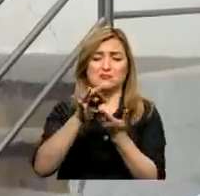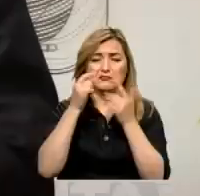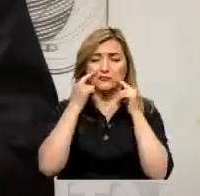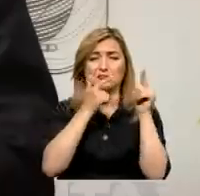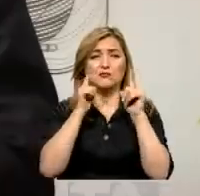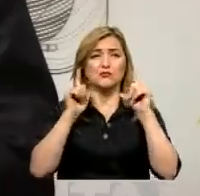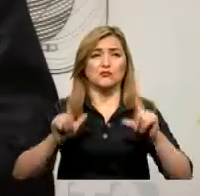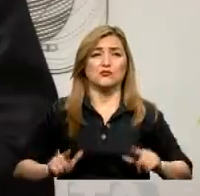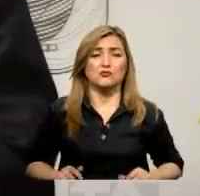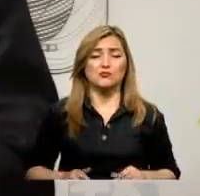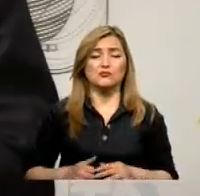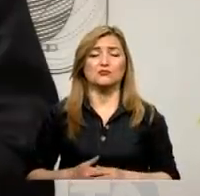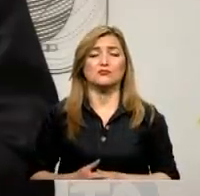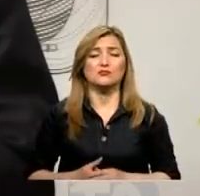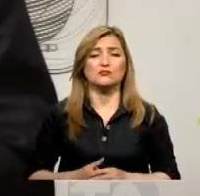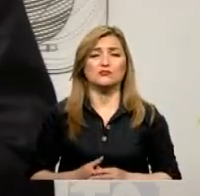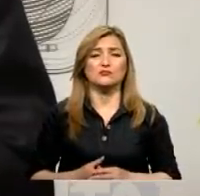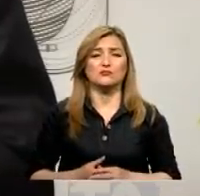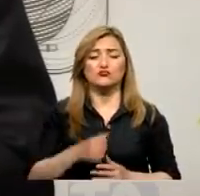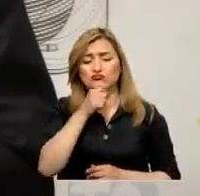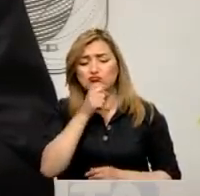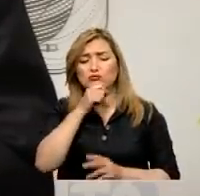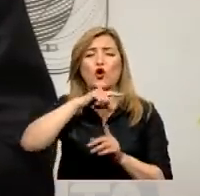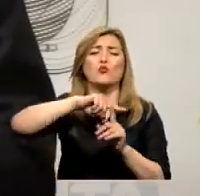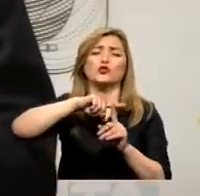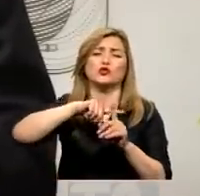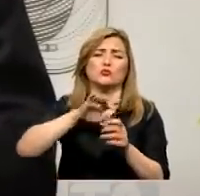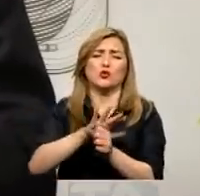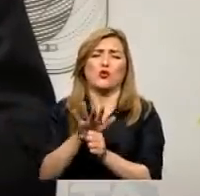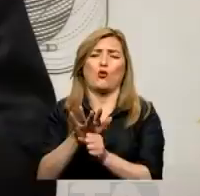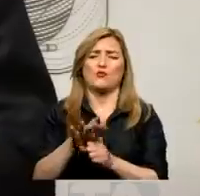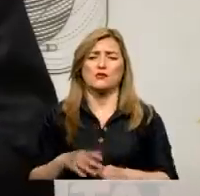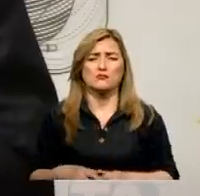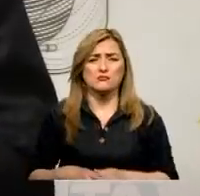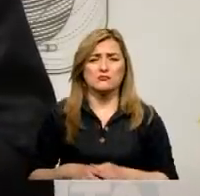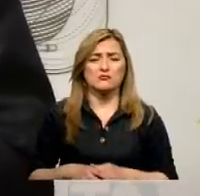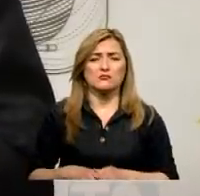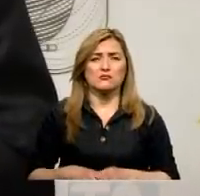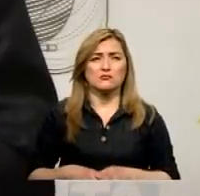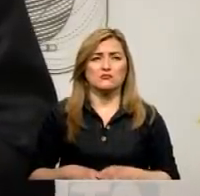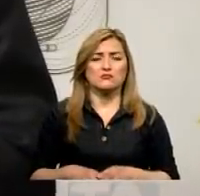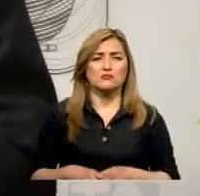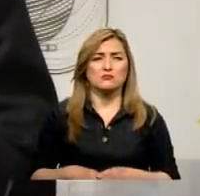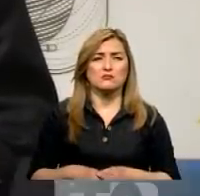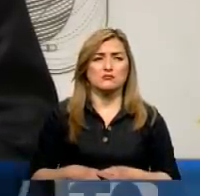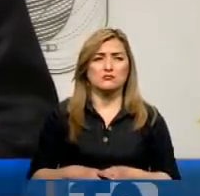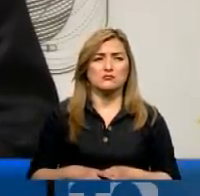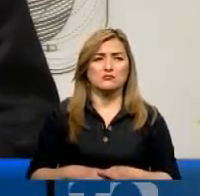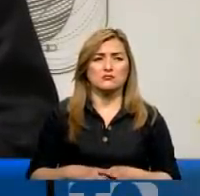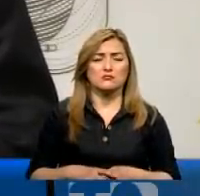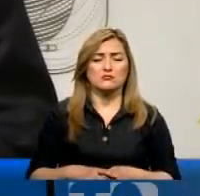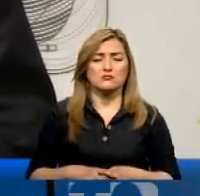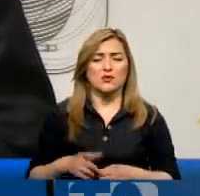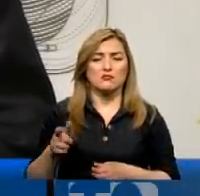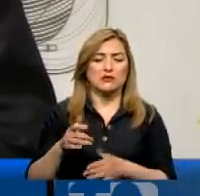de Salud. Al estar positivos los pacientes, la asistencia que se da, estimaría en que están